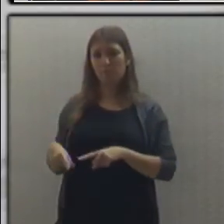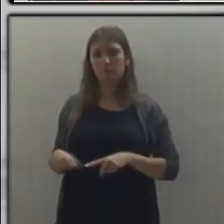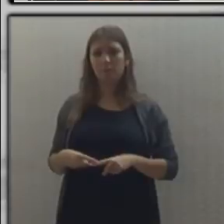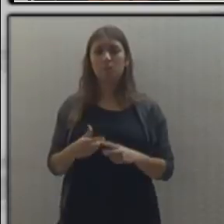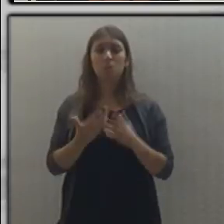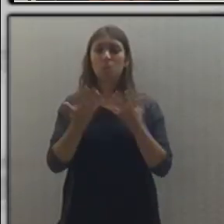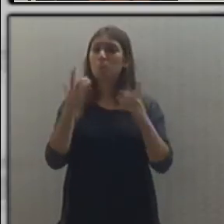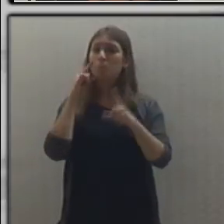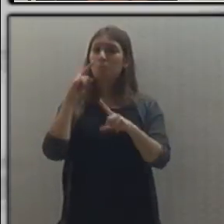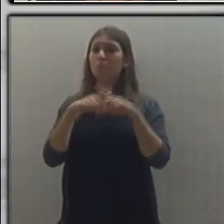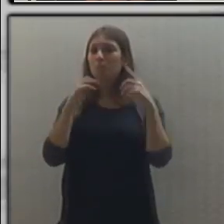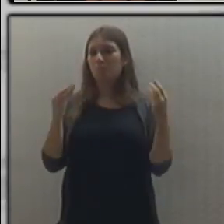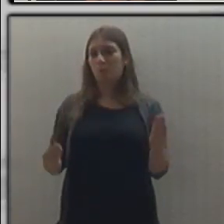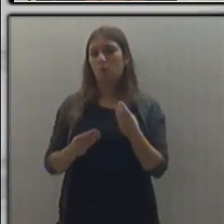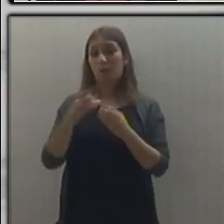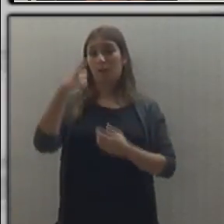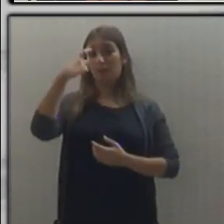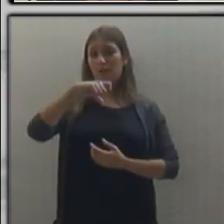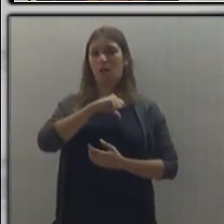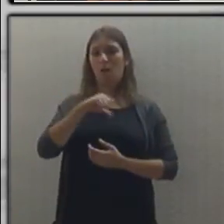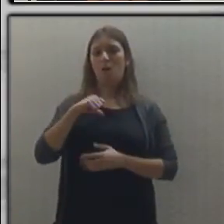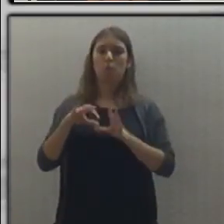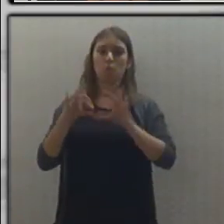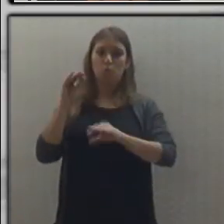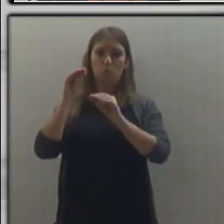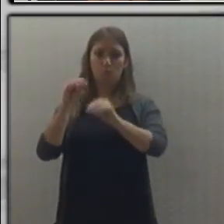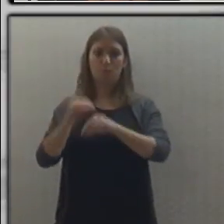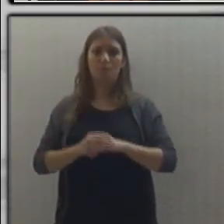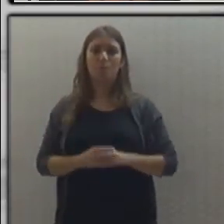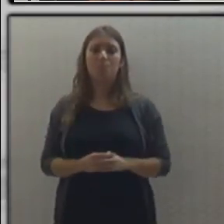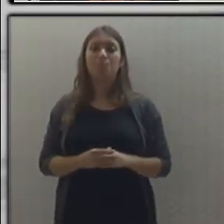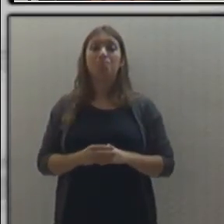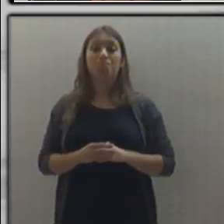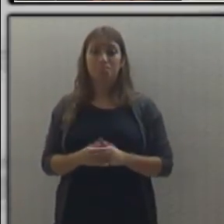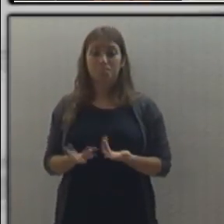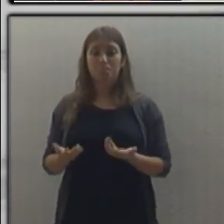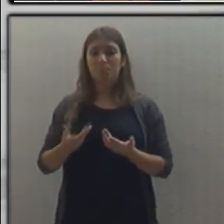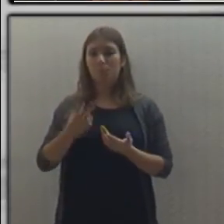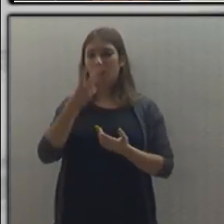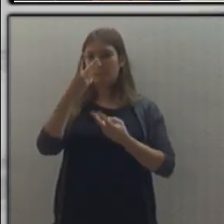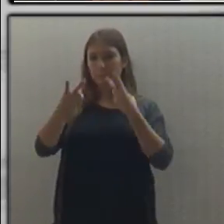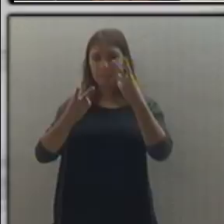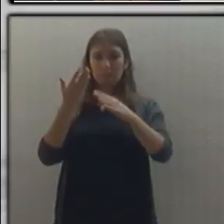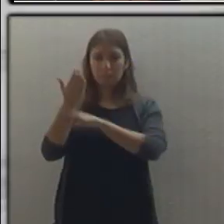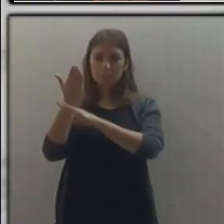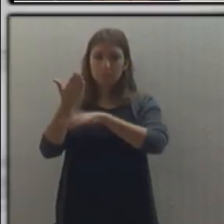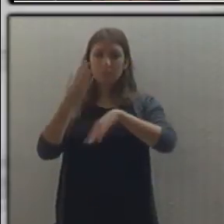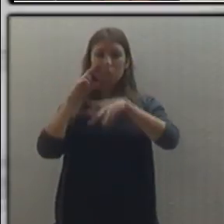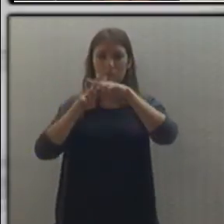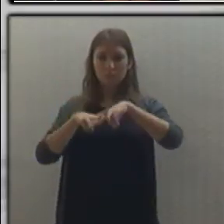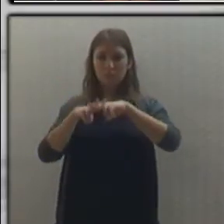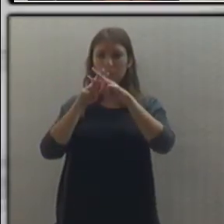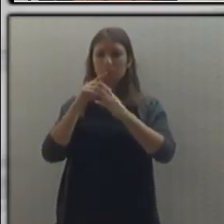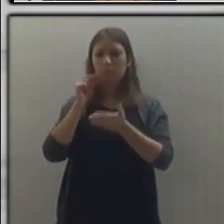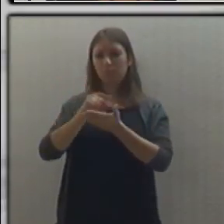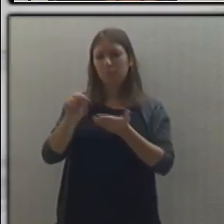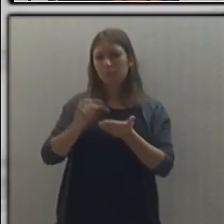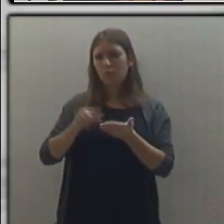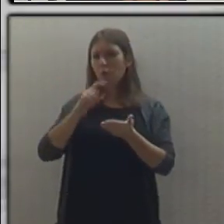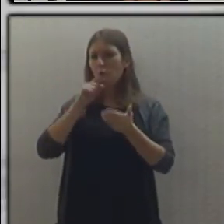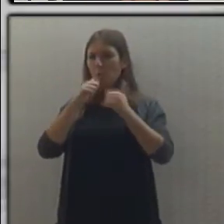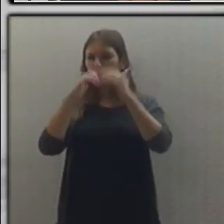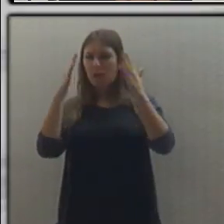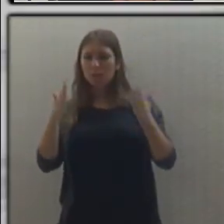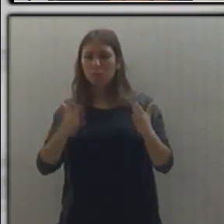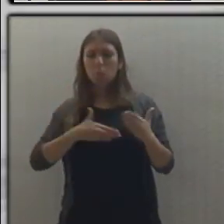con el fin de mejorar la autonomía de las personas. Y así se realizan visitas de evaluación y prescripción de la vivienda, ya sea